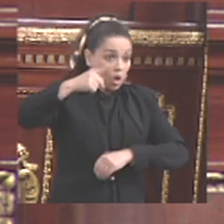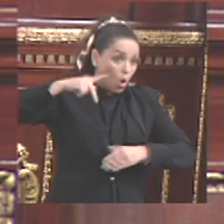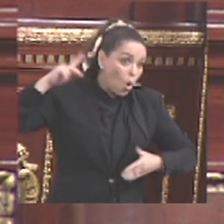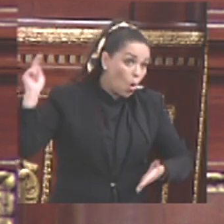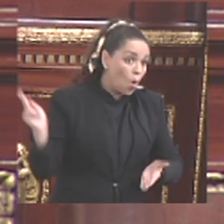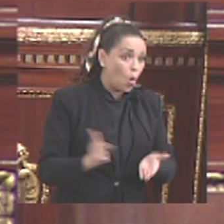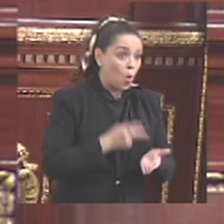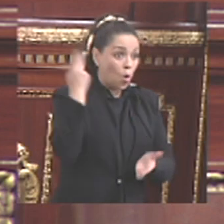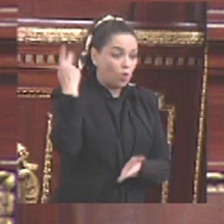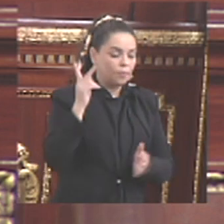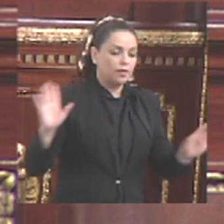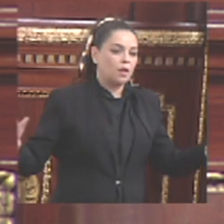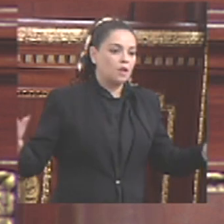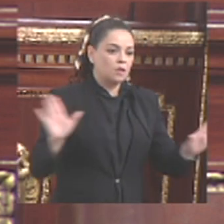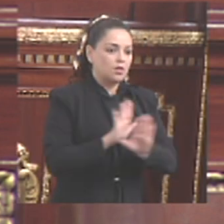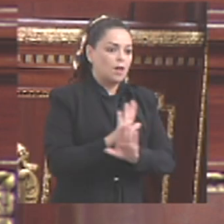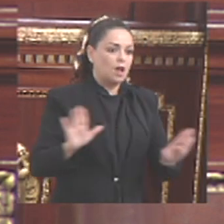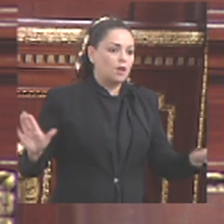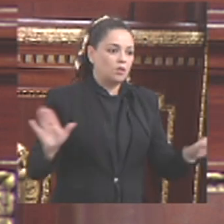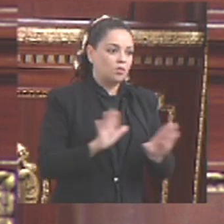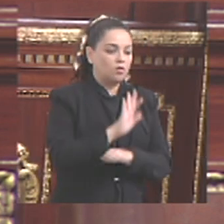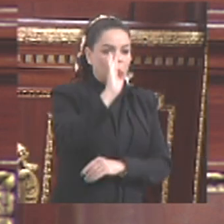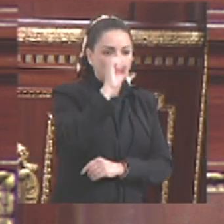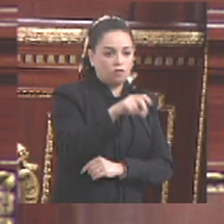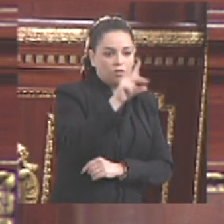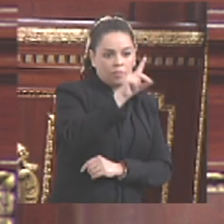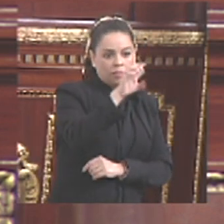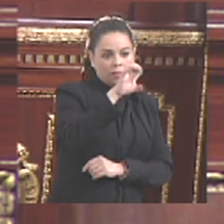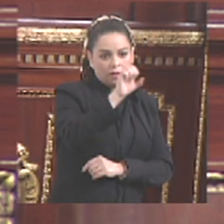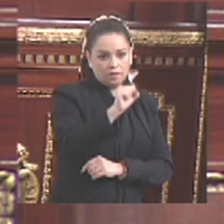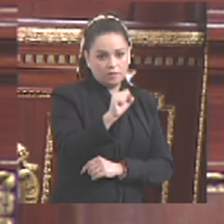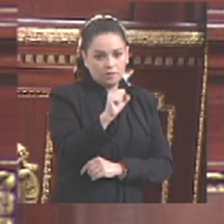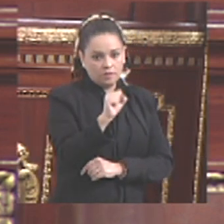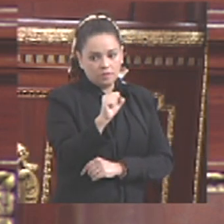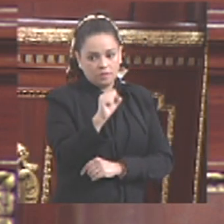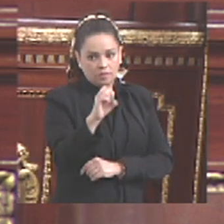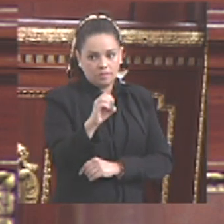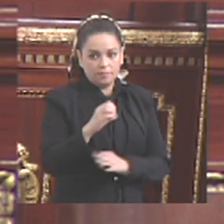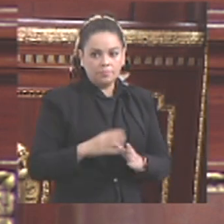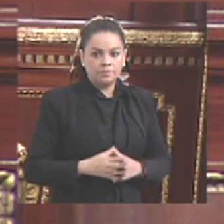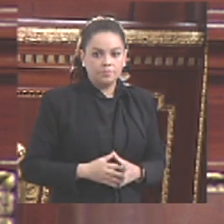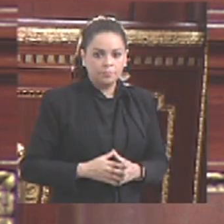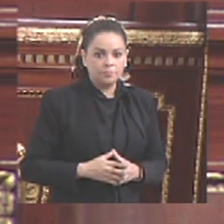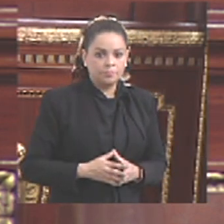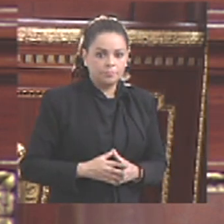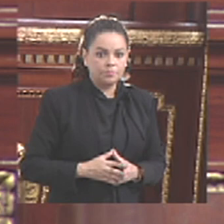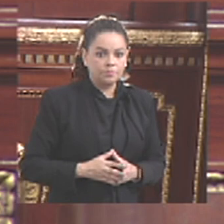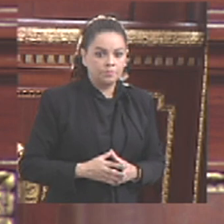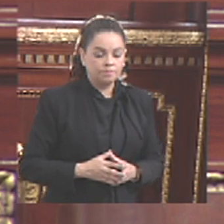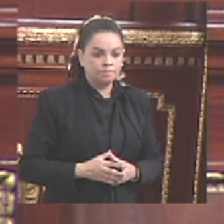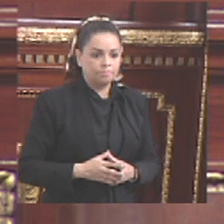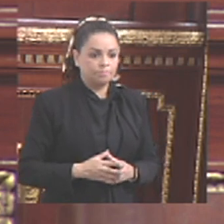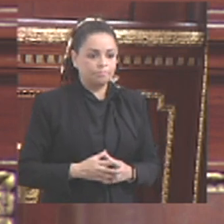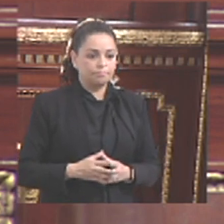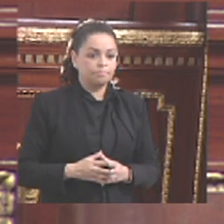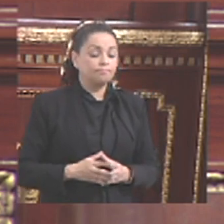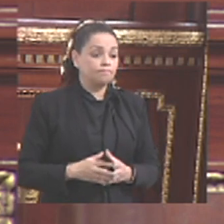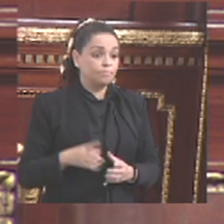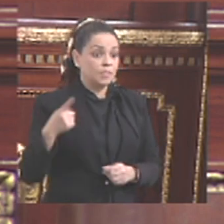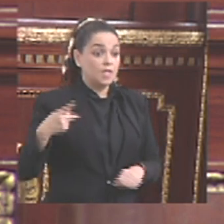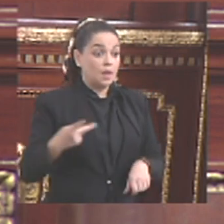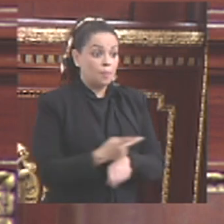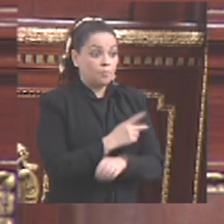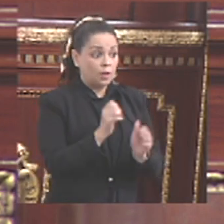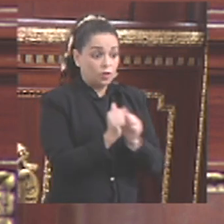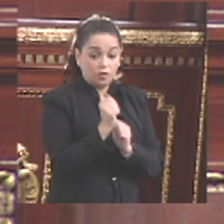de Desastres Naturales, donde al día de hoy nos seguimos preguntando qué ocurrió con los